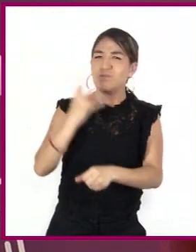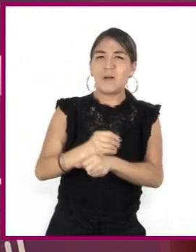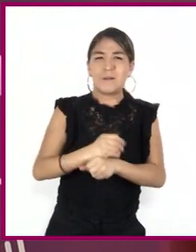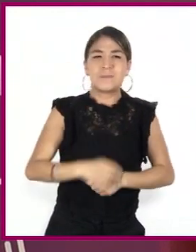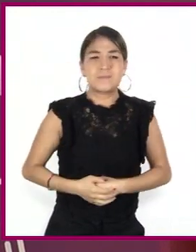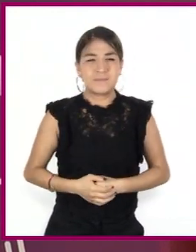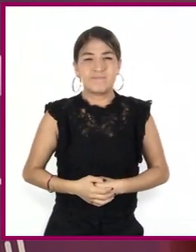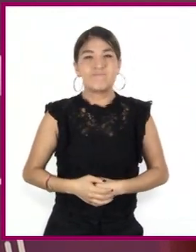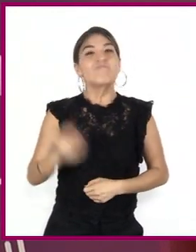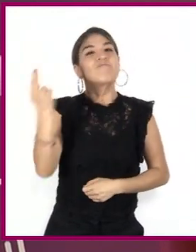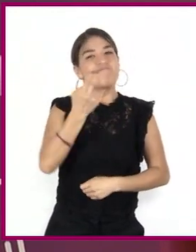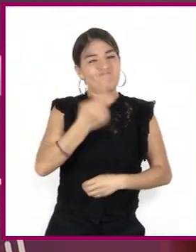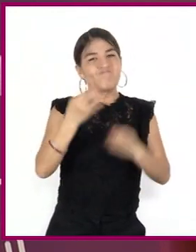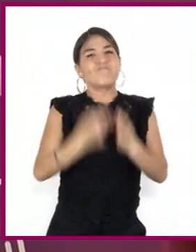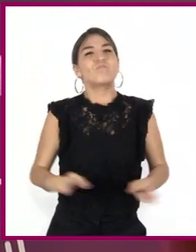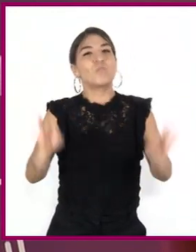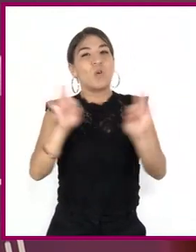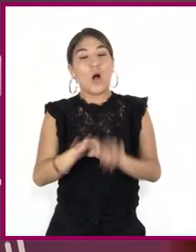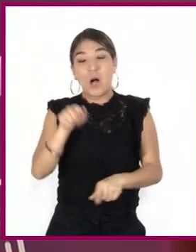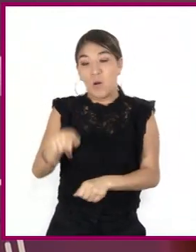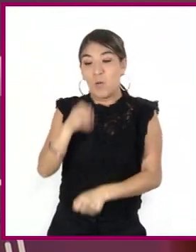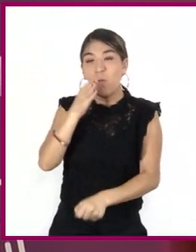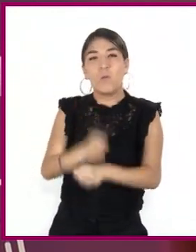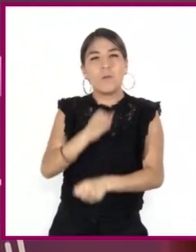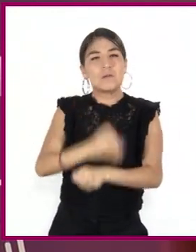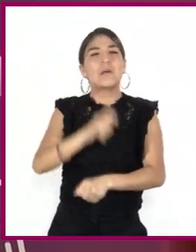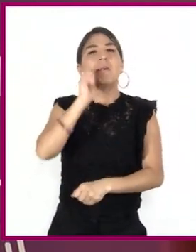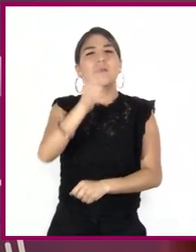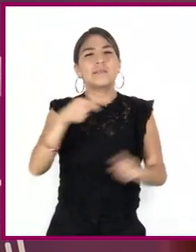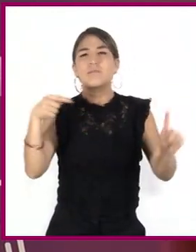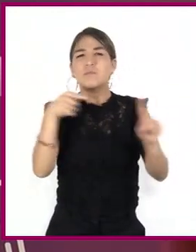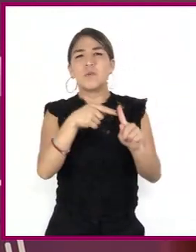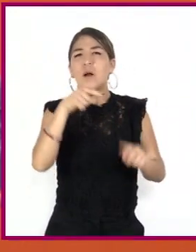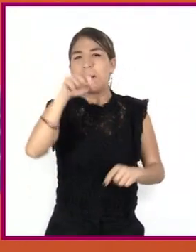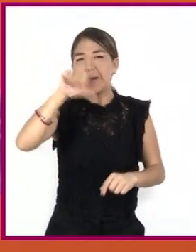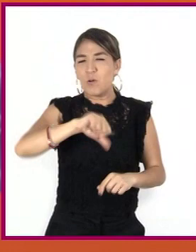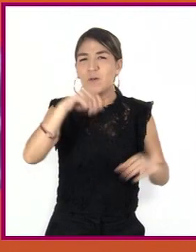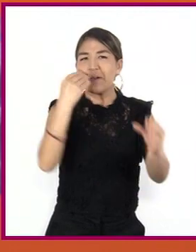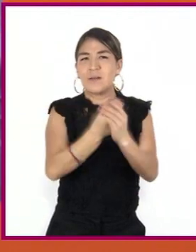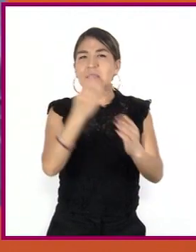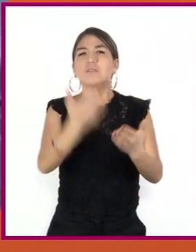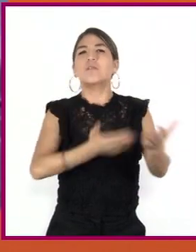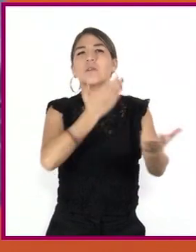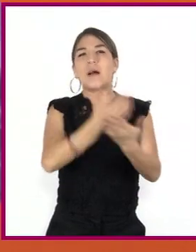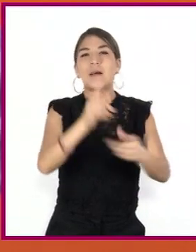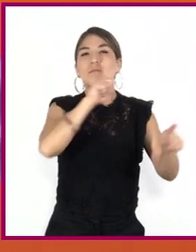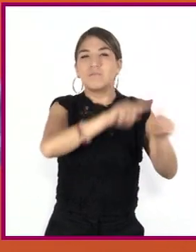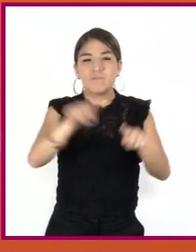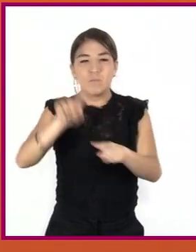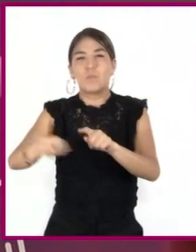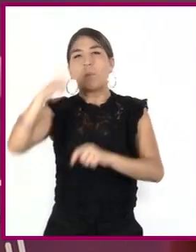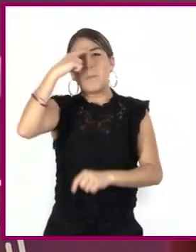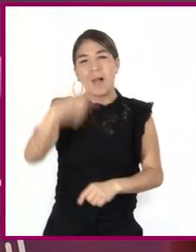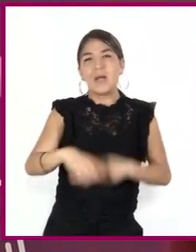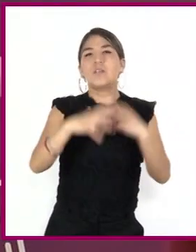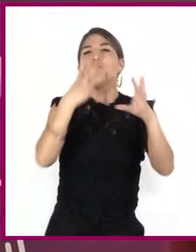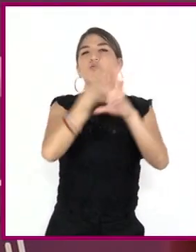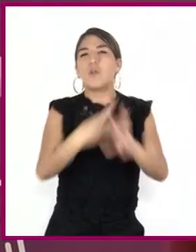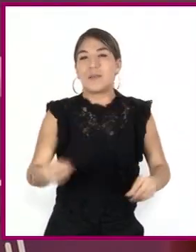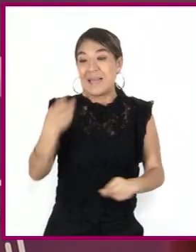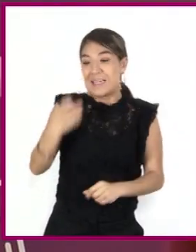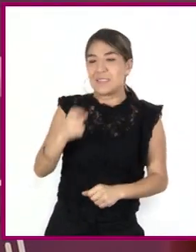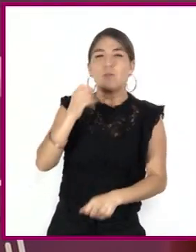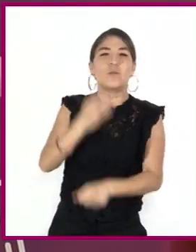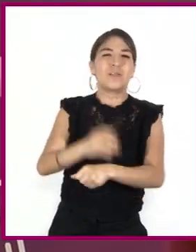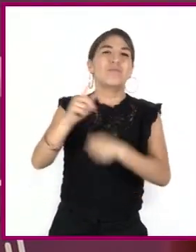Es importante en este momento recordar que el propósito de esta sesión es plantear algunas alternativas de solución a este problema